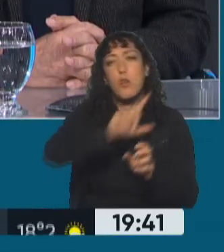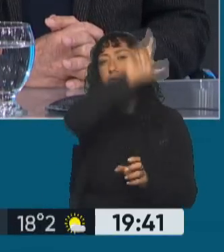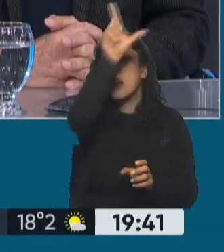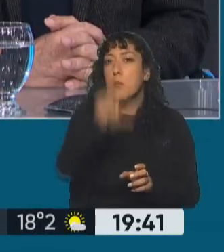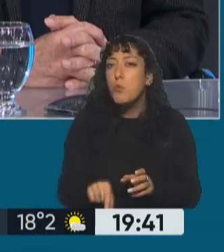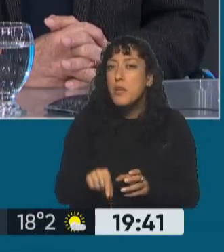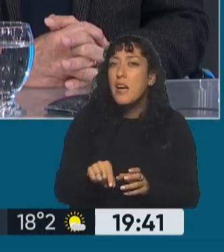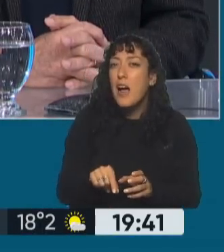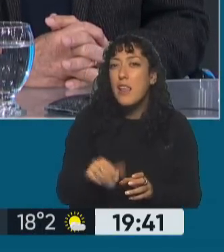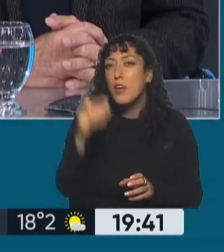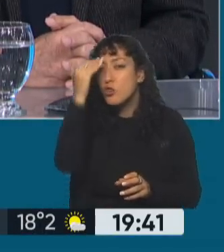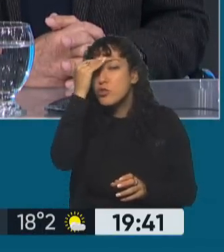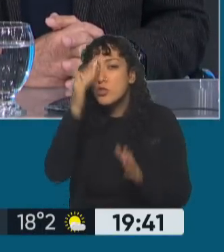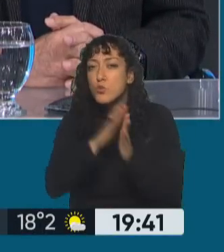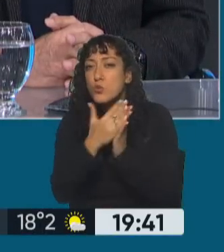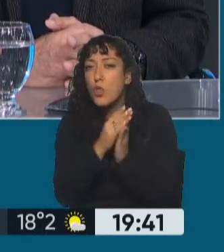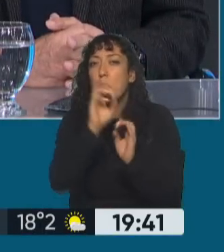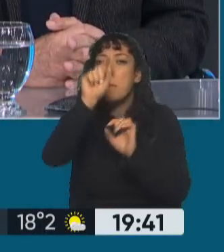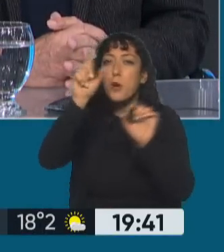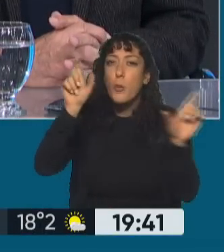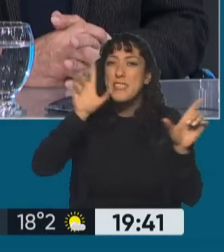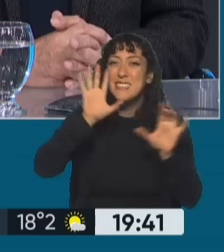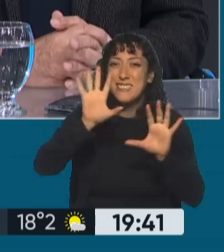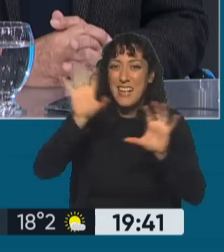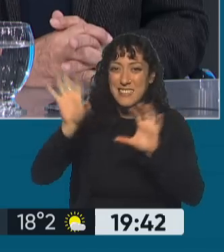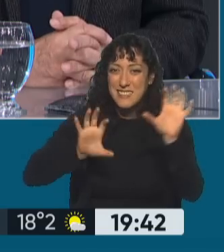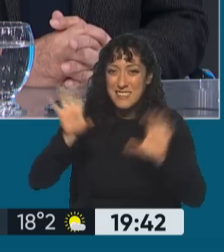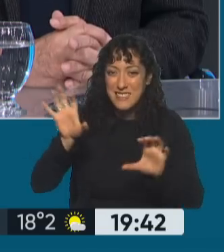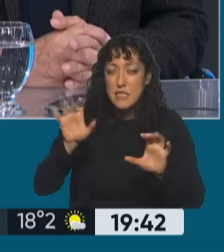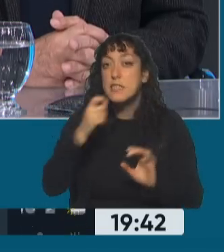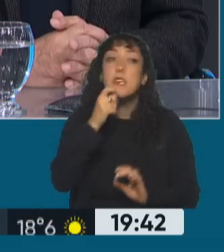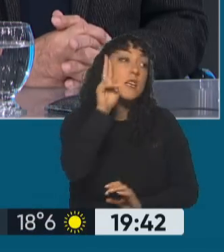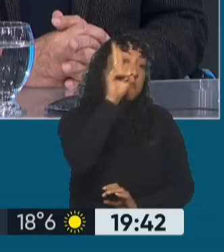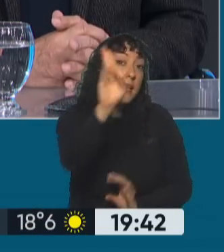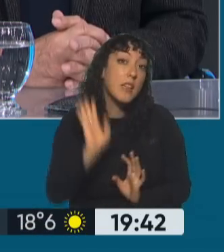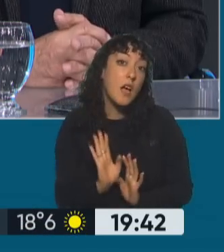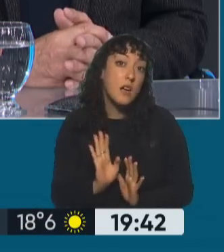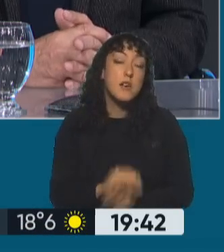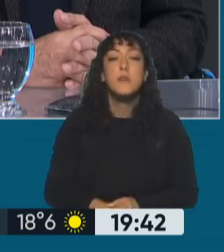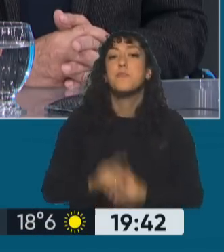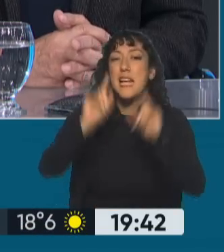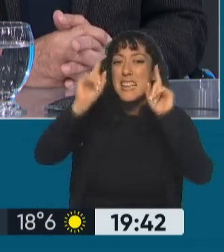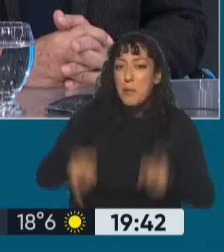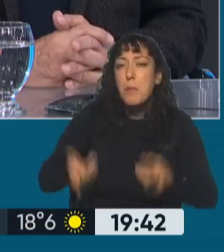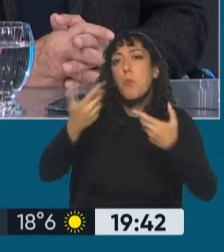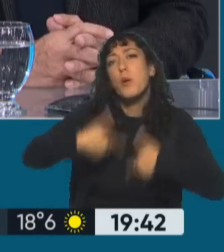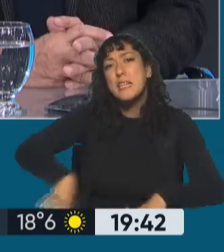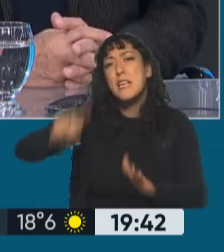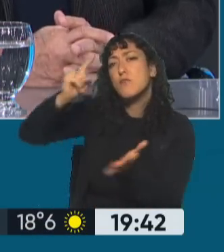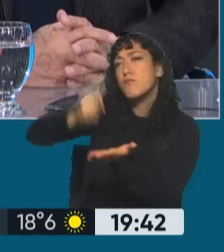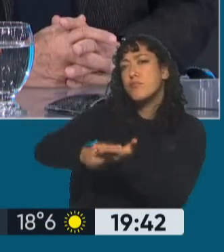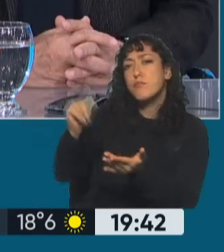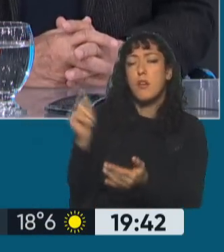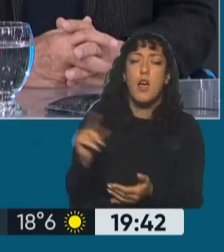de las constituciones provinciales. Eso por propia jurisprudencia. Siempre y cuando respete. Y también puede tratar amparos. Digo, no es que